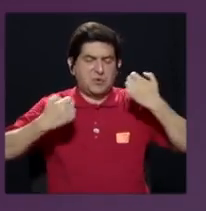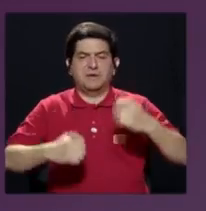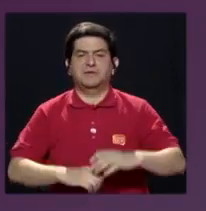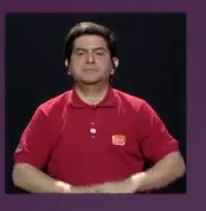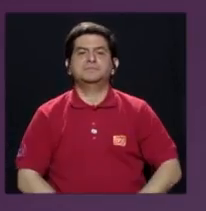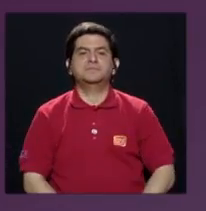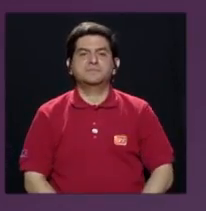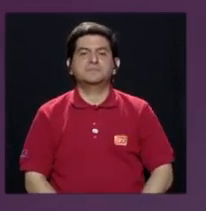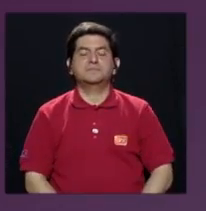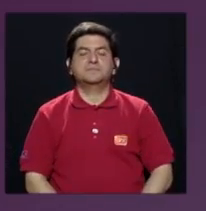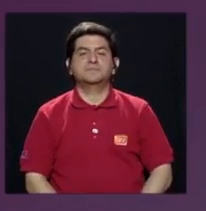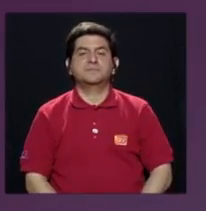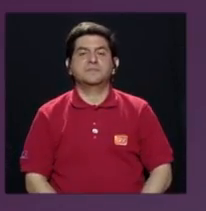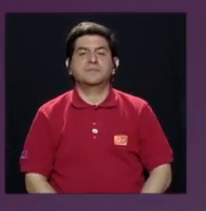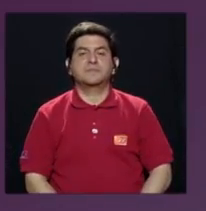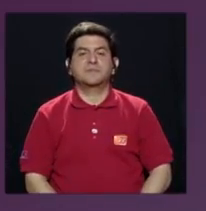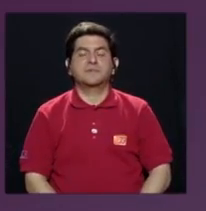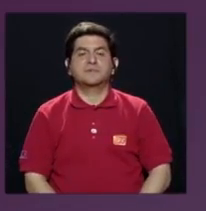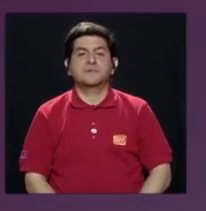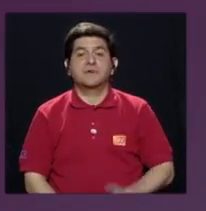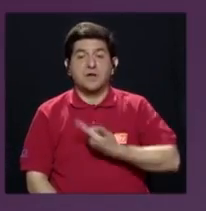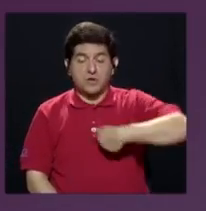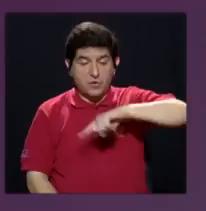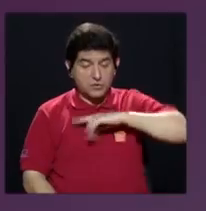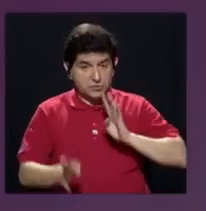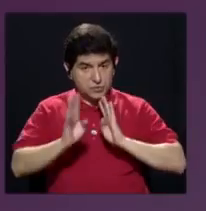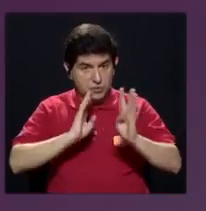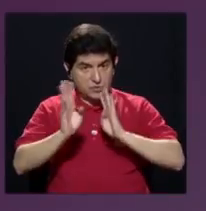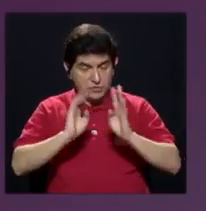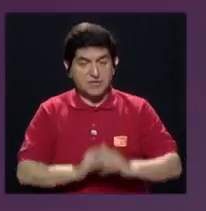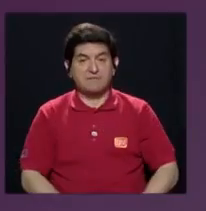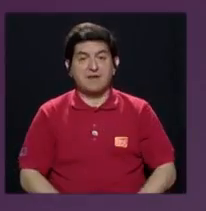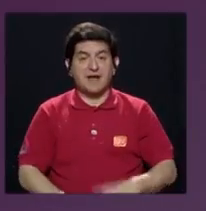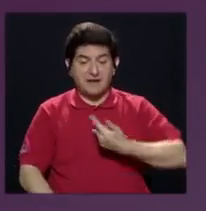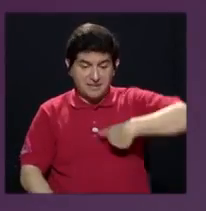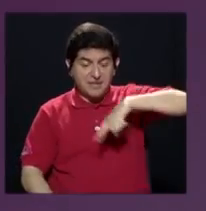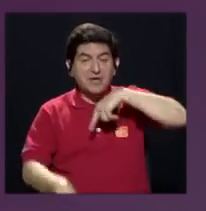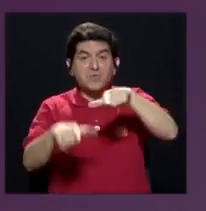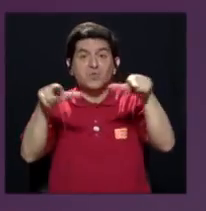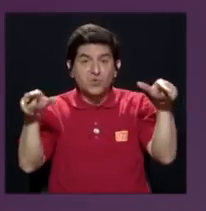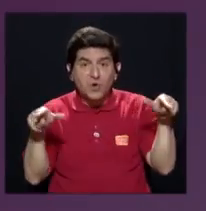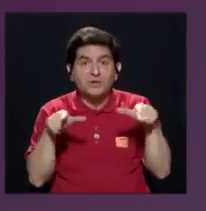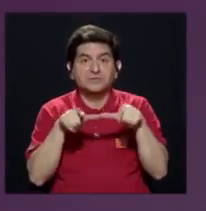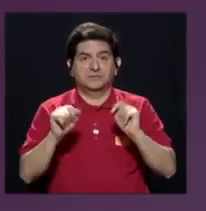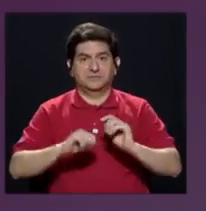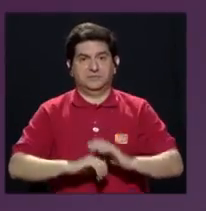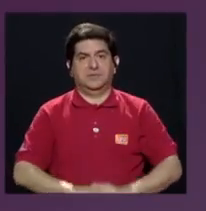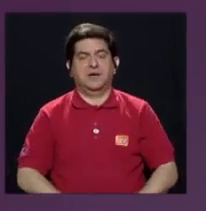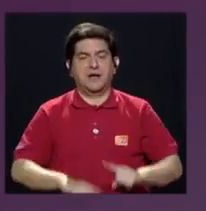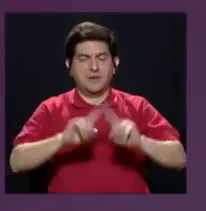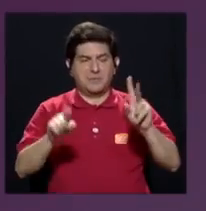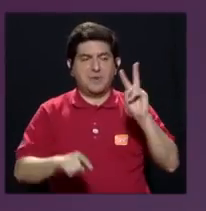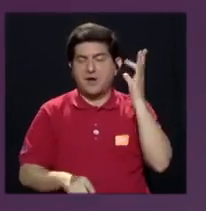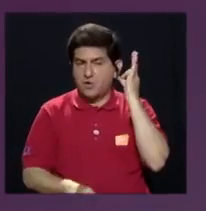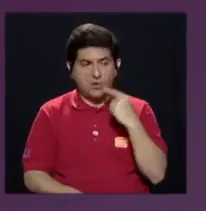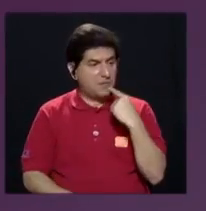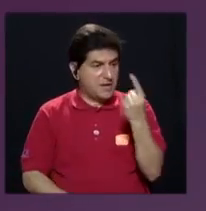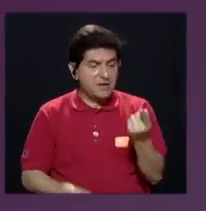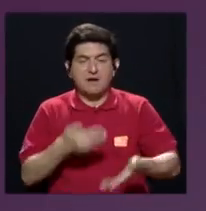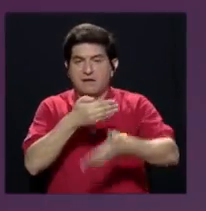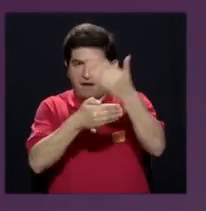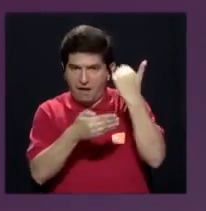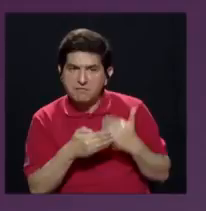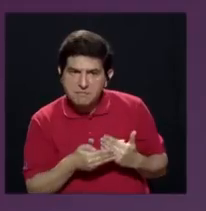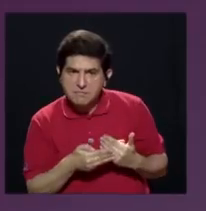hemos ya es que es que estamos hablando de nuestro territorio verdad Pero como Eh mi compañera acaba de decir de